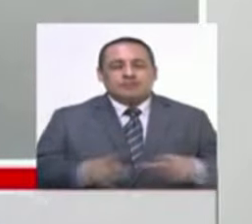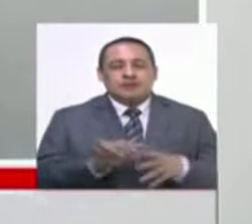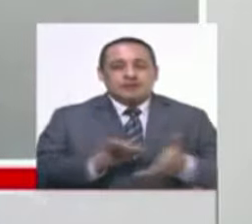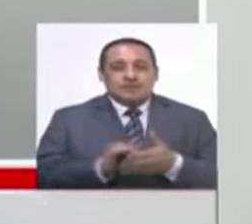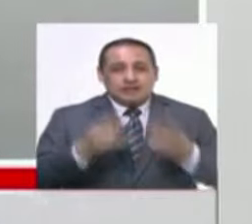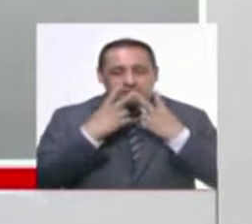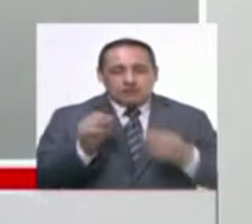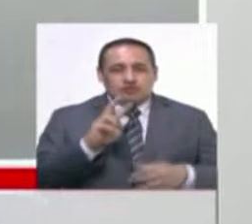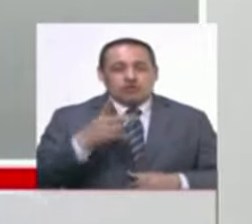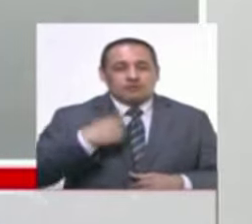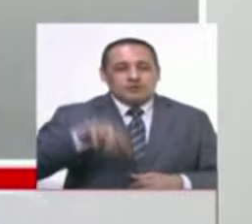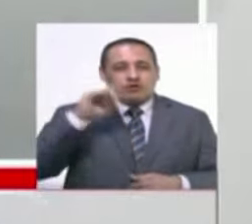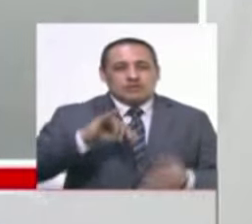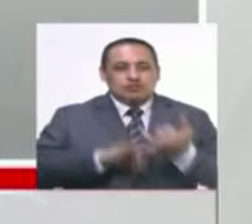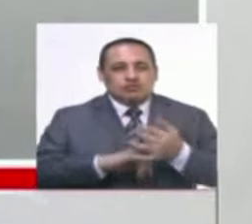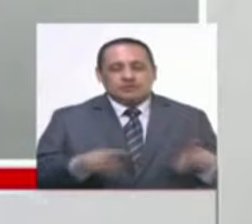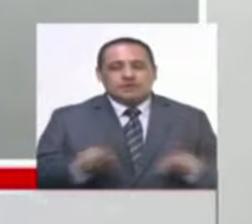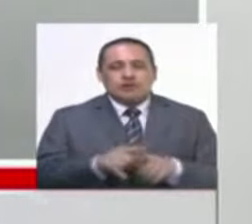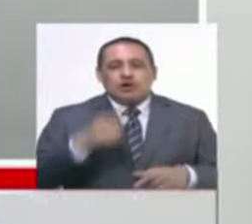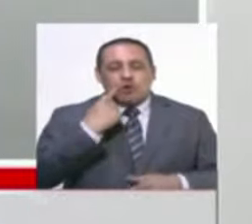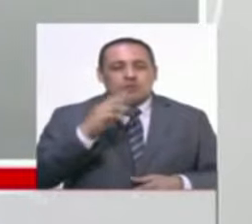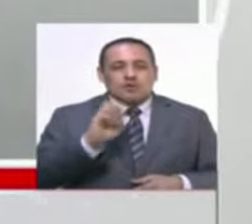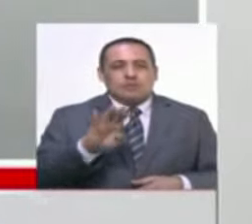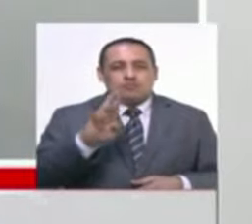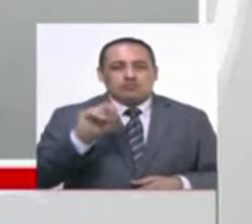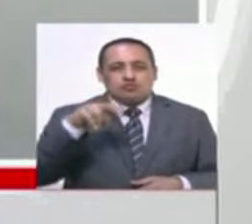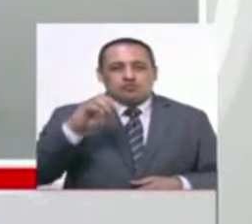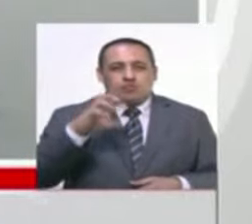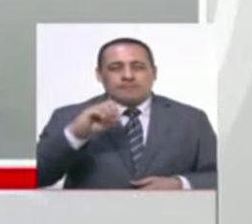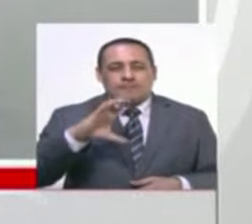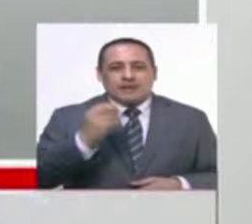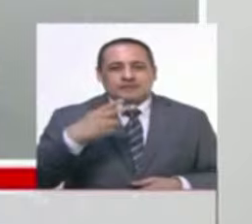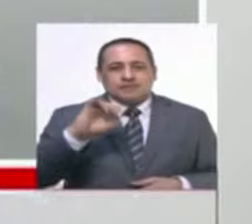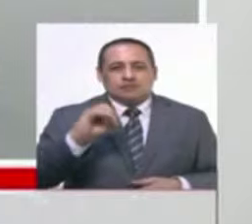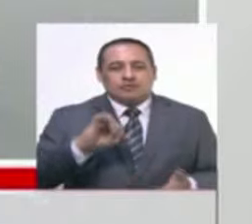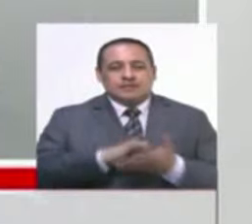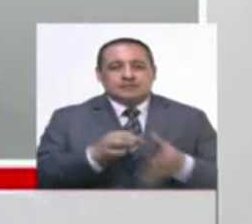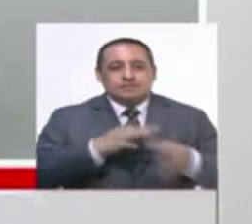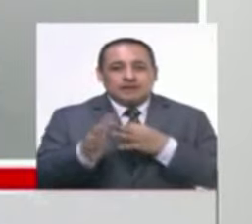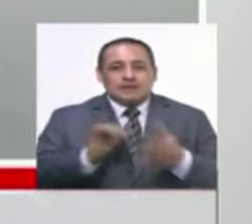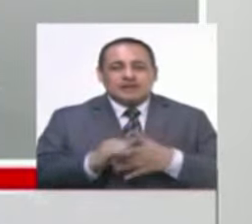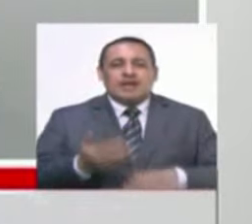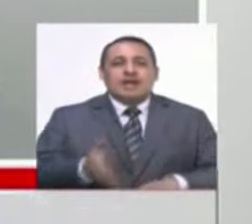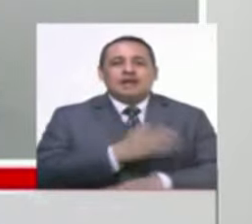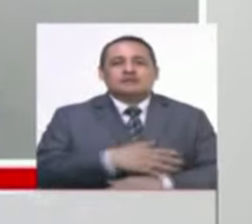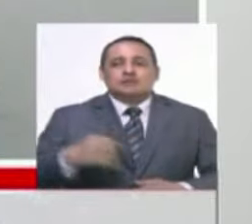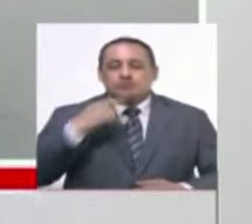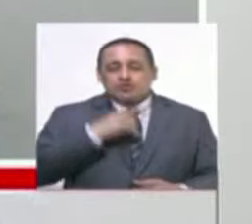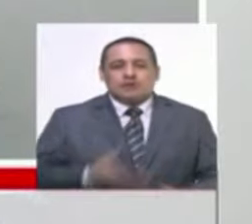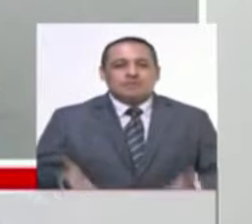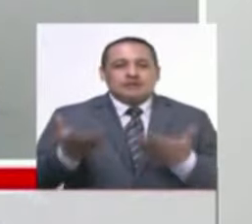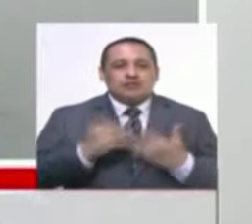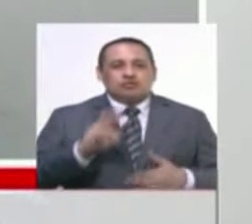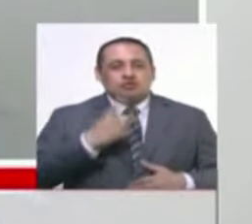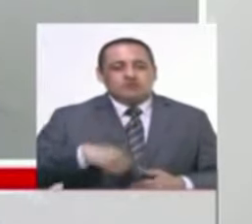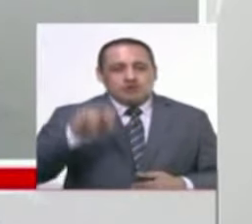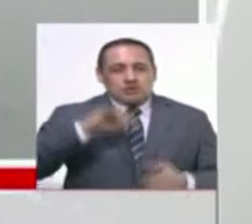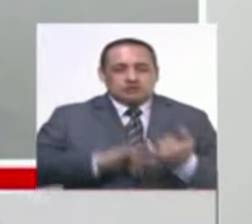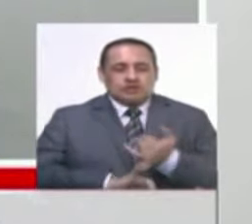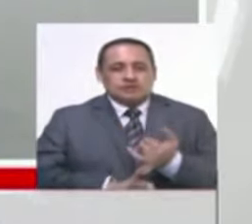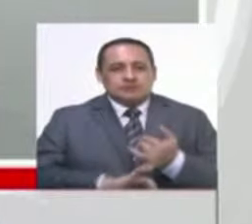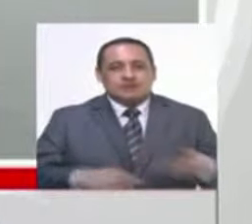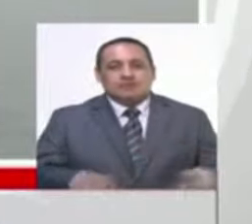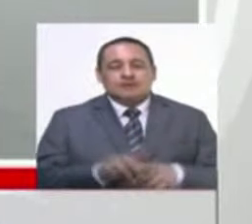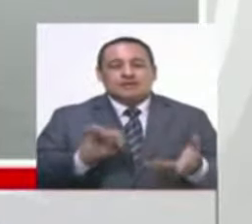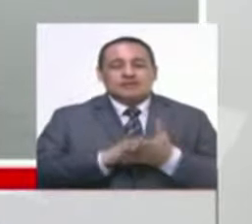a los 2 millones de soles, el señor Bruno Pacheco me refiere, Calelín López me ha dado 2 millones de soles